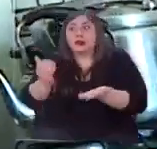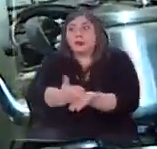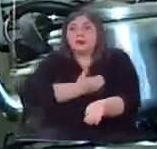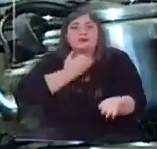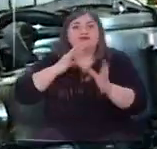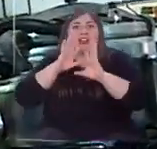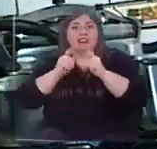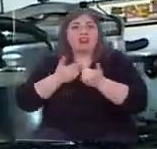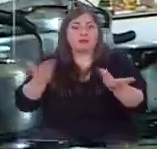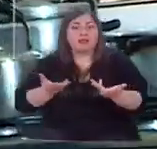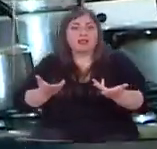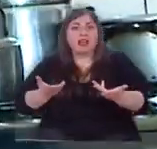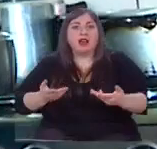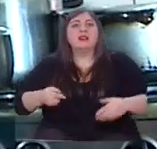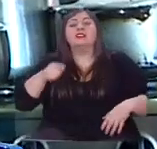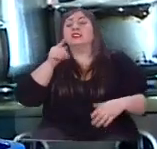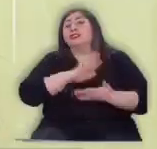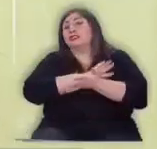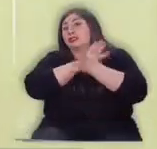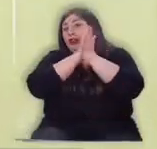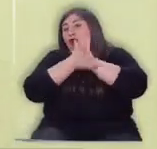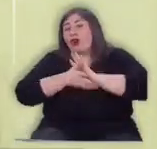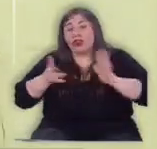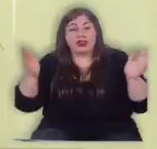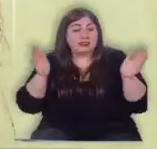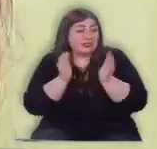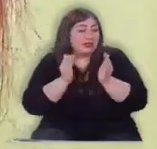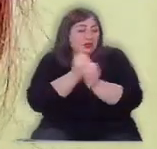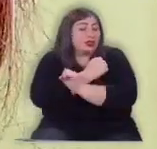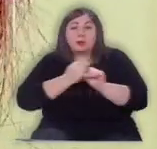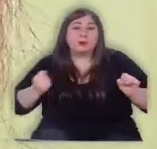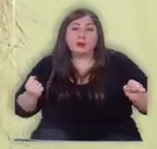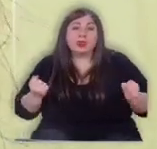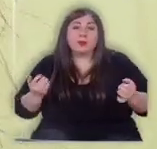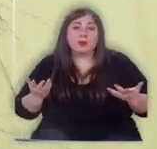a su familia. Todo es chico, entonces no podemos tener,